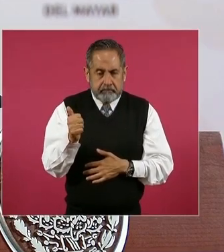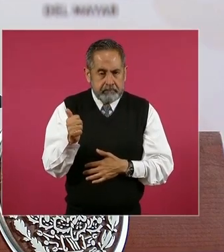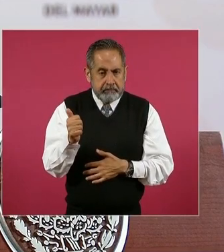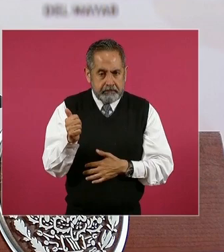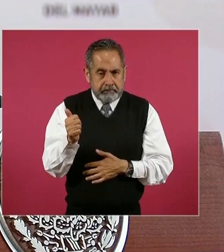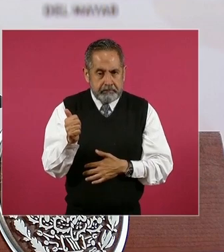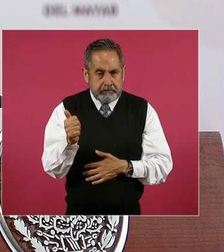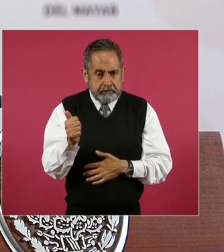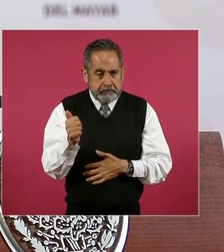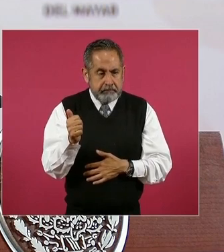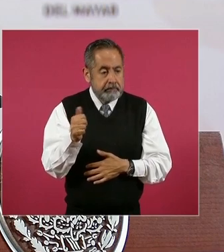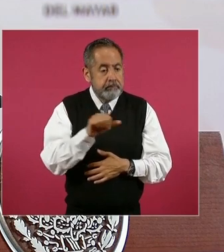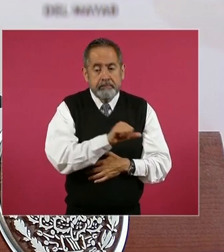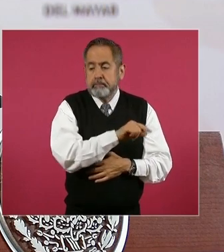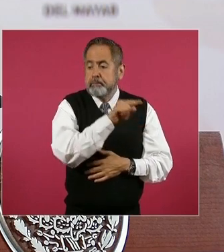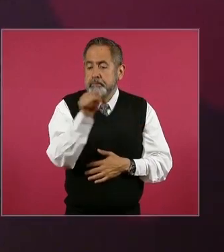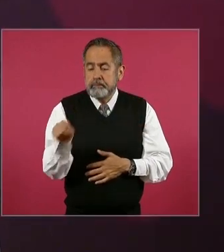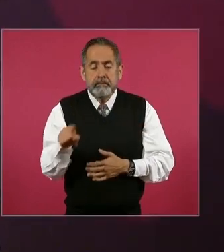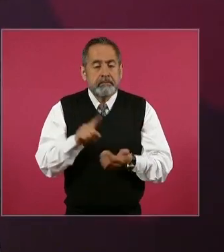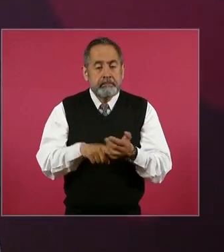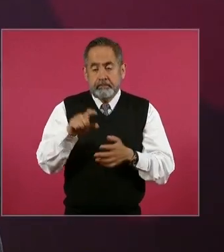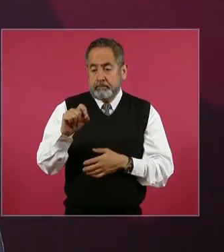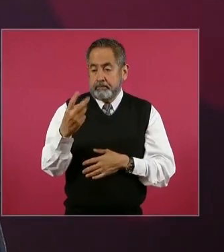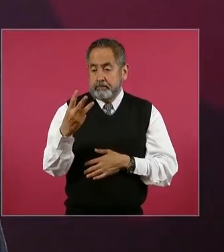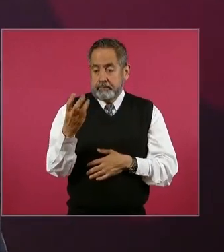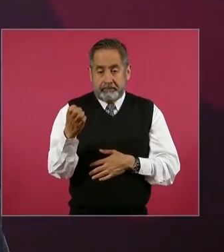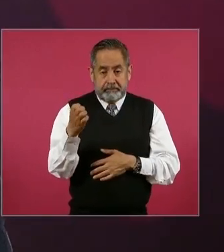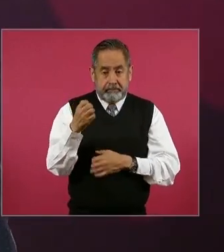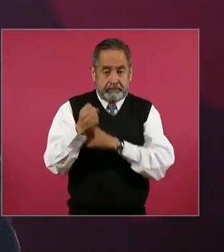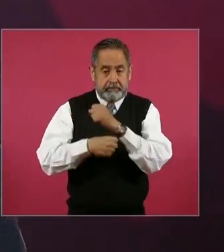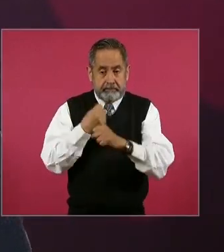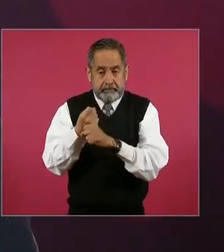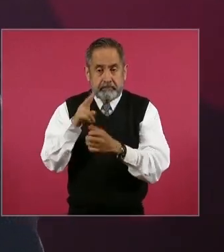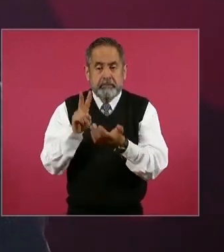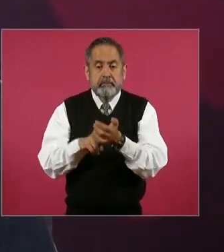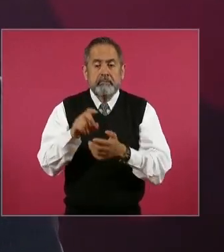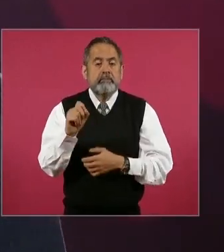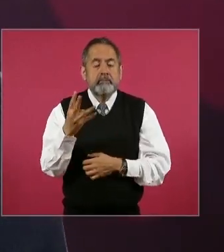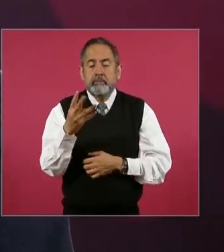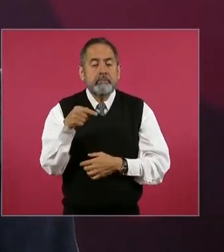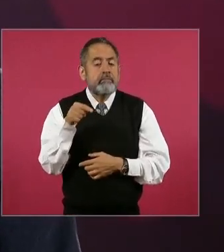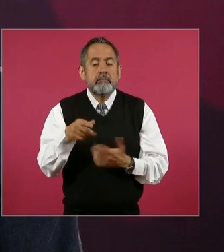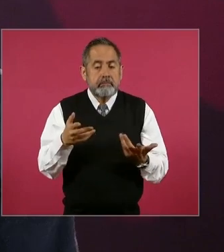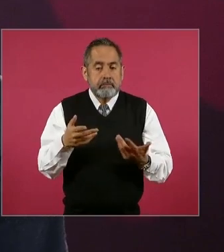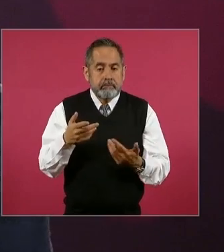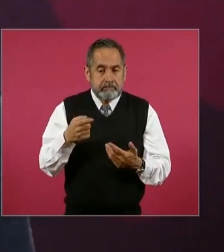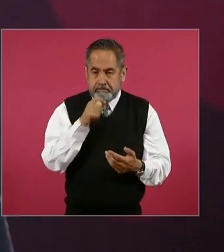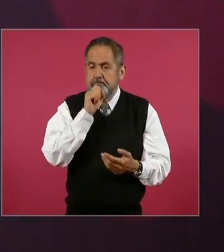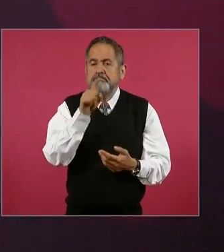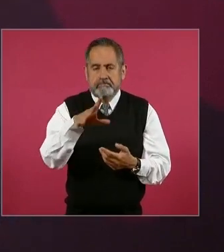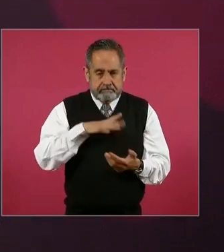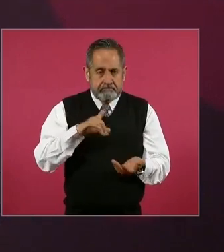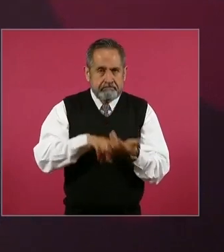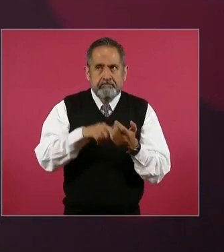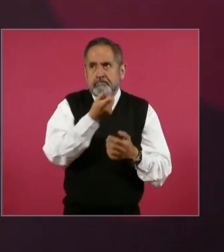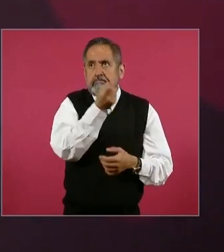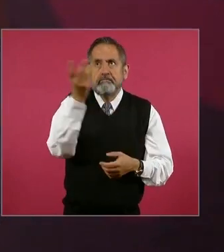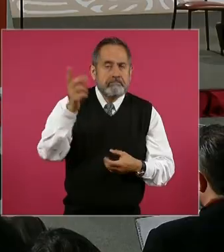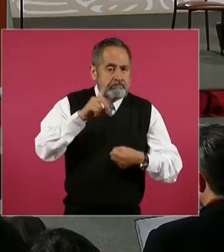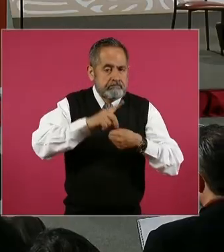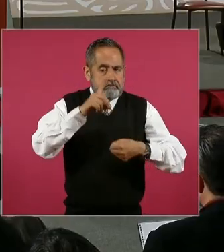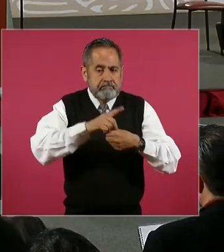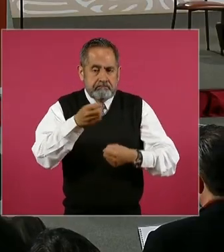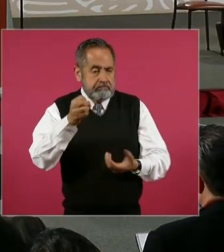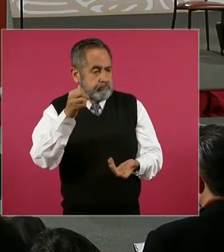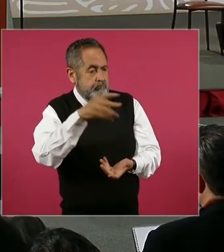agosto hasta el 23 de enero de 2024 como les decía también ha habido una